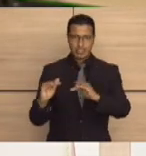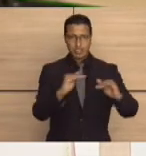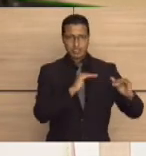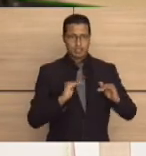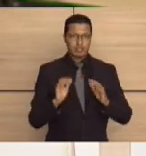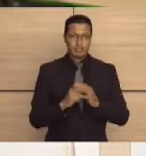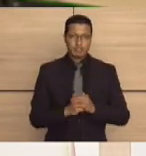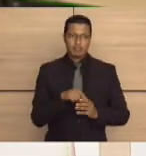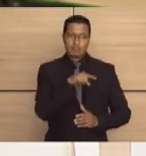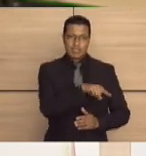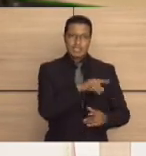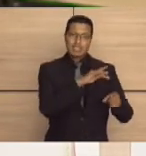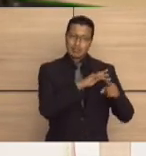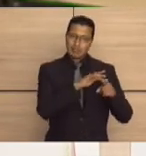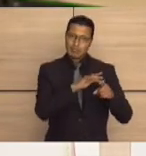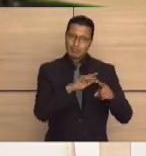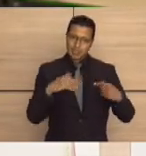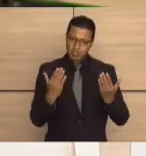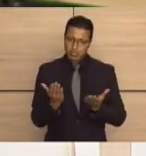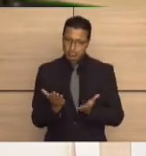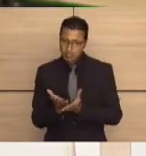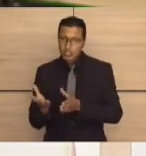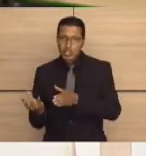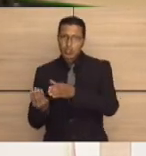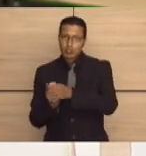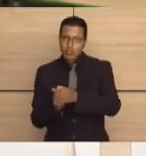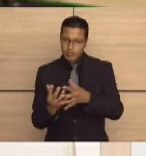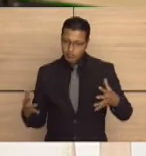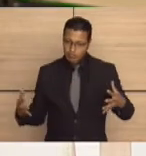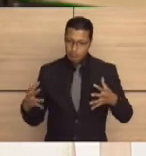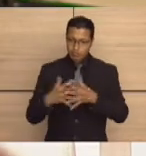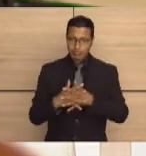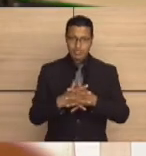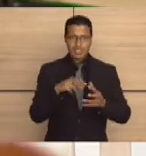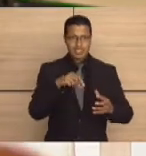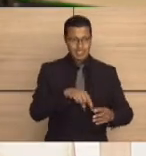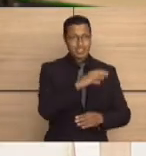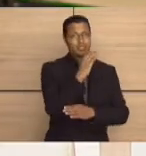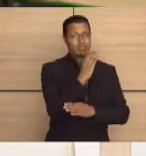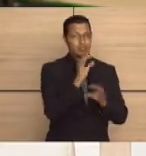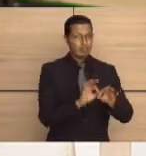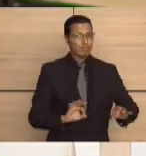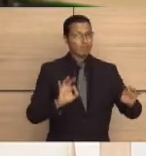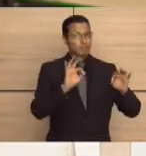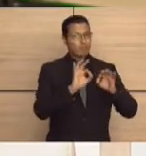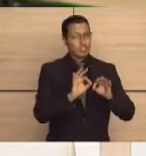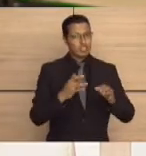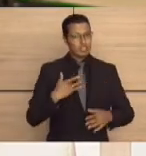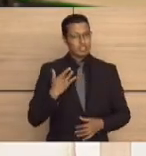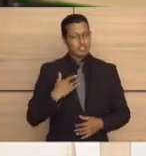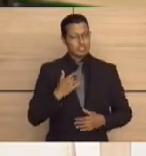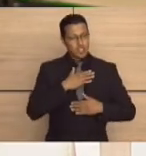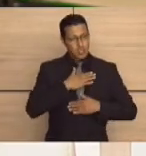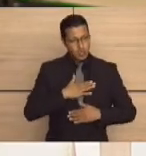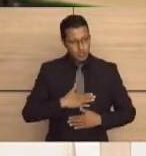que implementar esta educación inclusiva porque necesitamos un país también donde se promueva la espiritualidad, donde se promueva